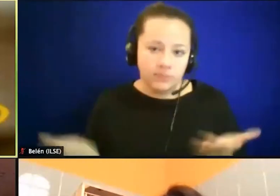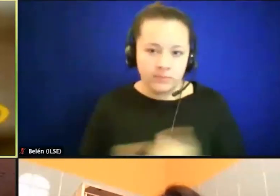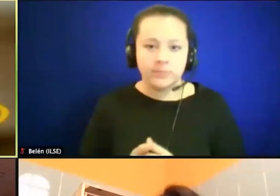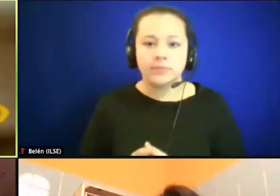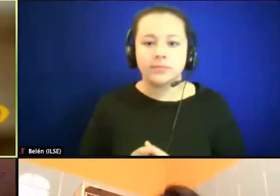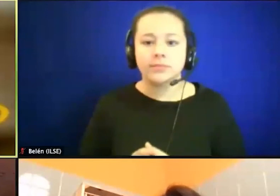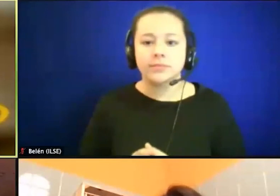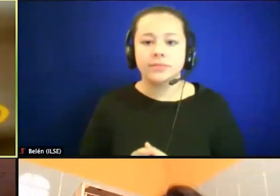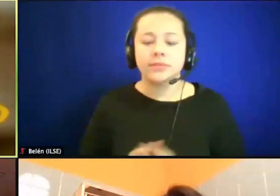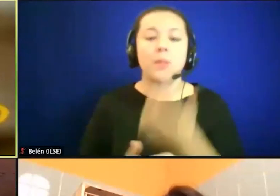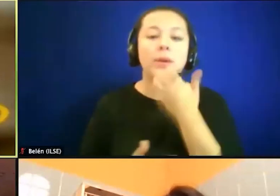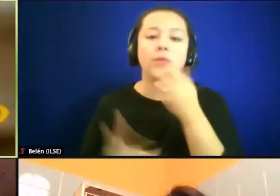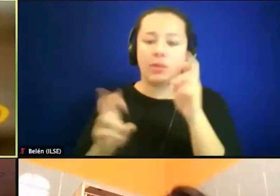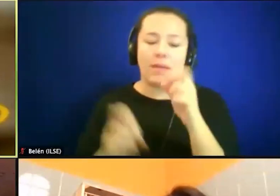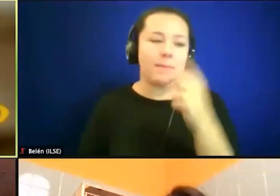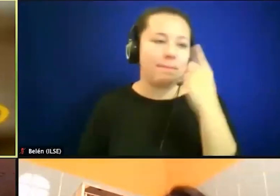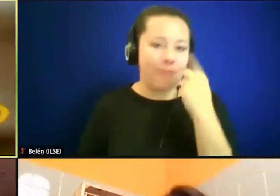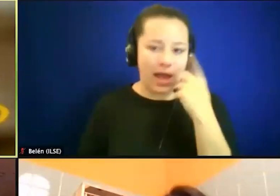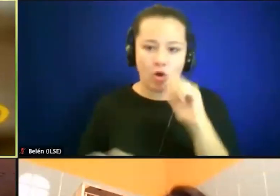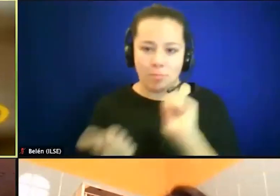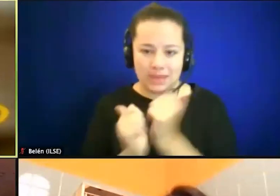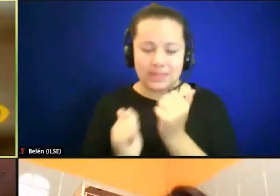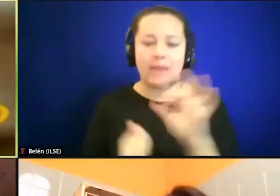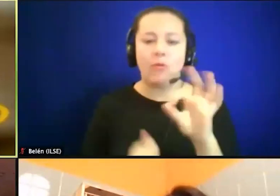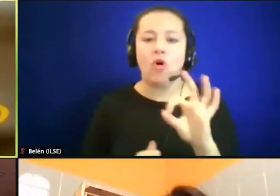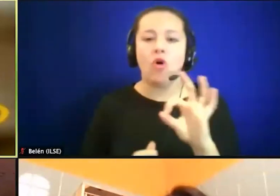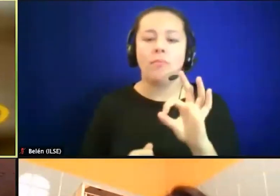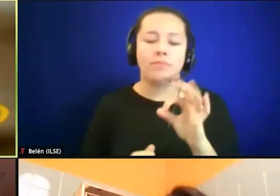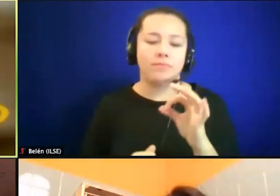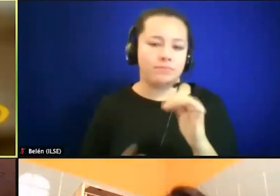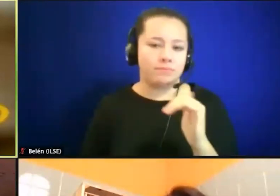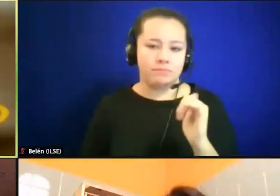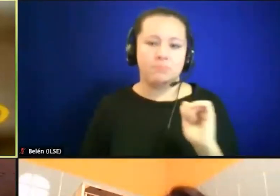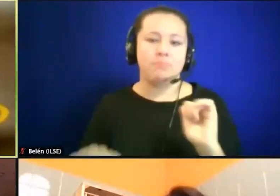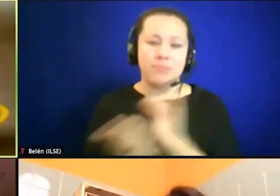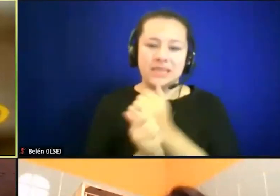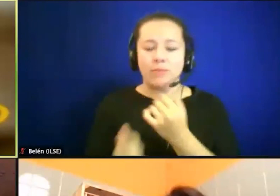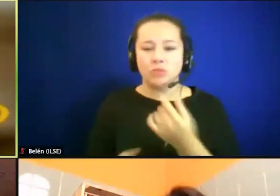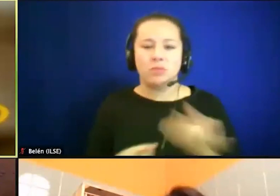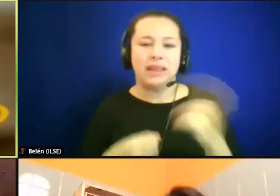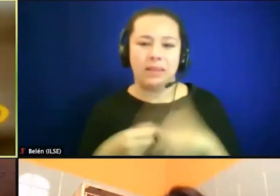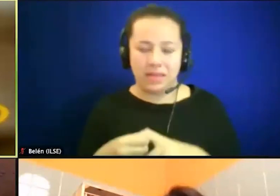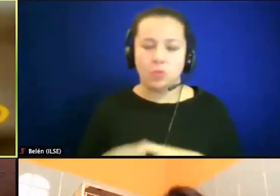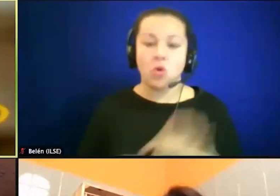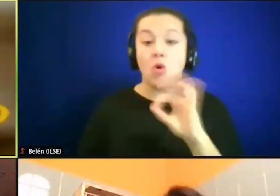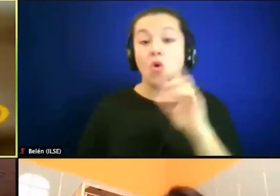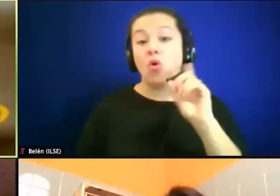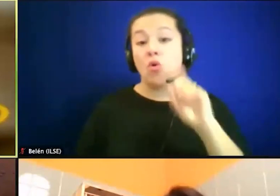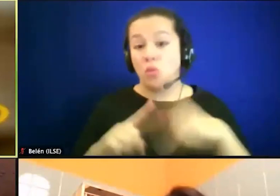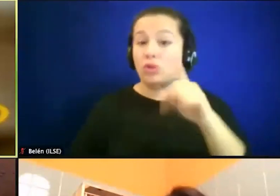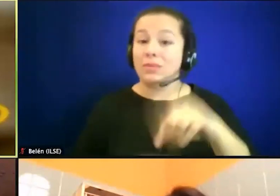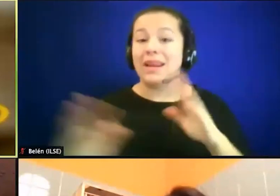hay préstamos bancarios, préstamos participativos como NISA, y luego en una etapa un poco más avanzada, a lo